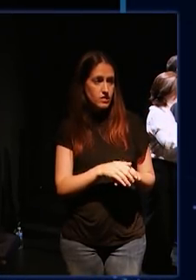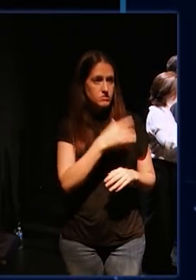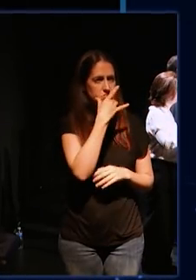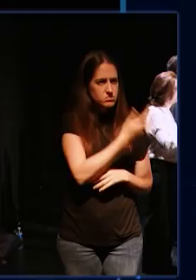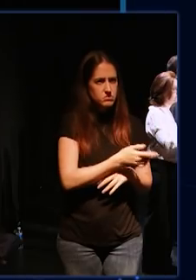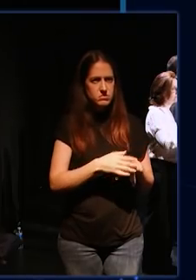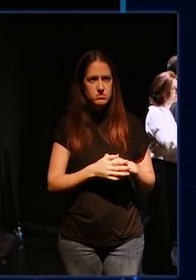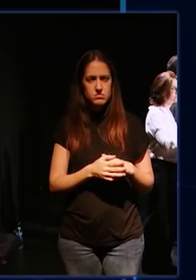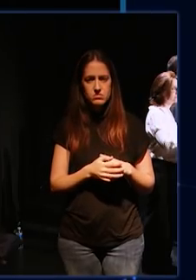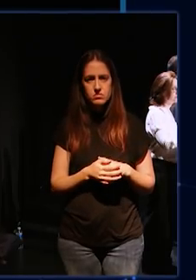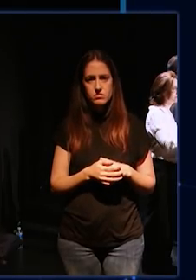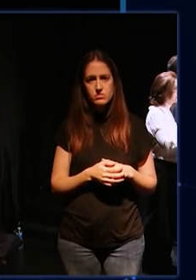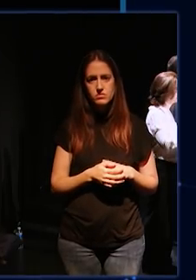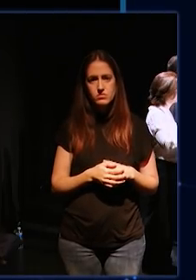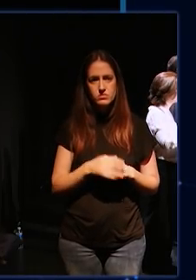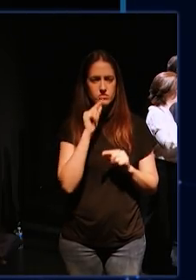derecho...